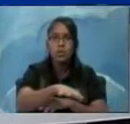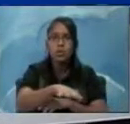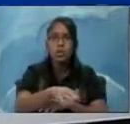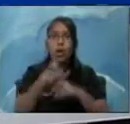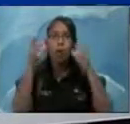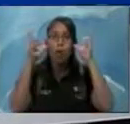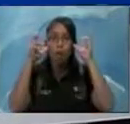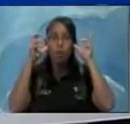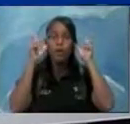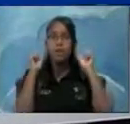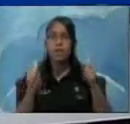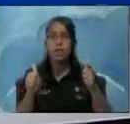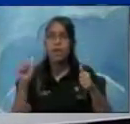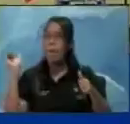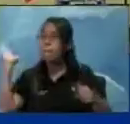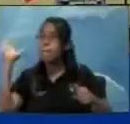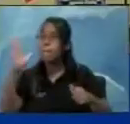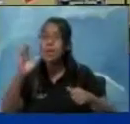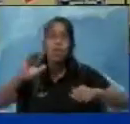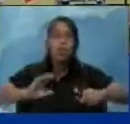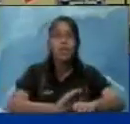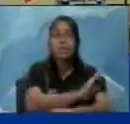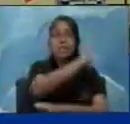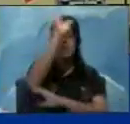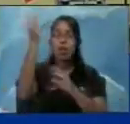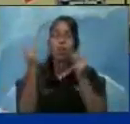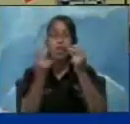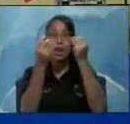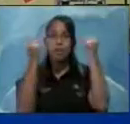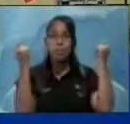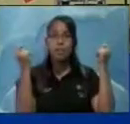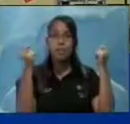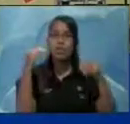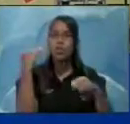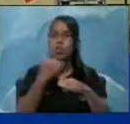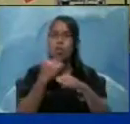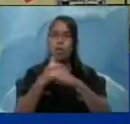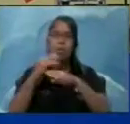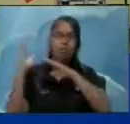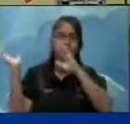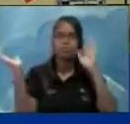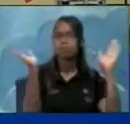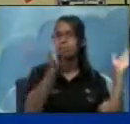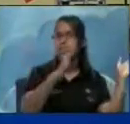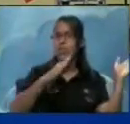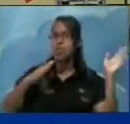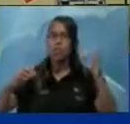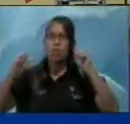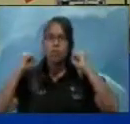oiga vino del cielo de repente como un viento